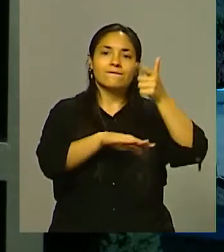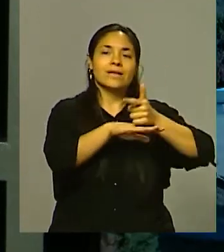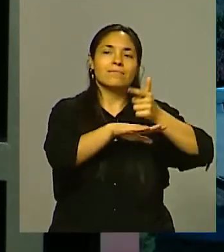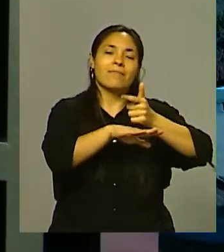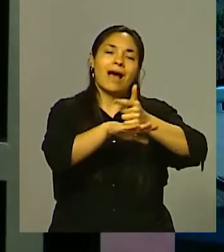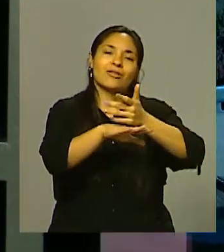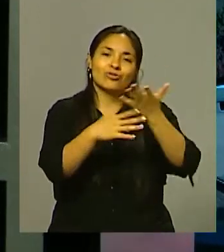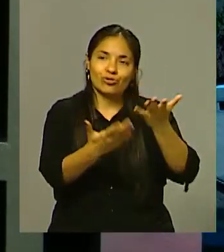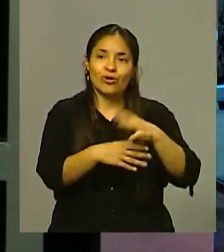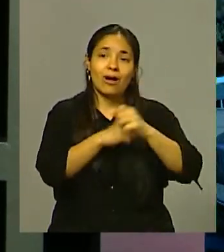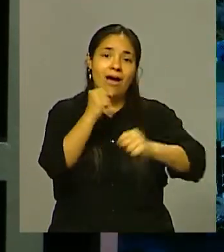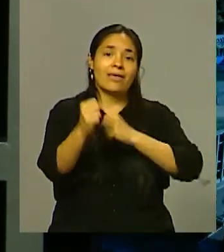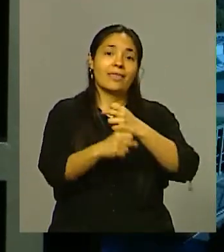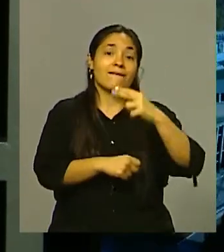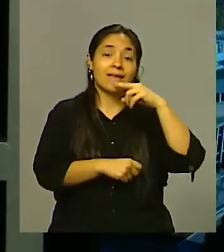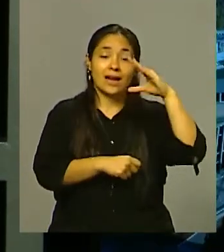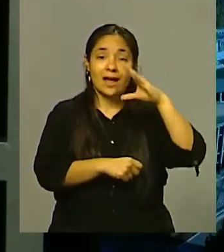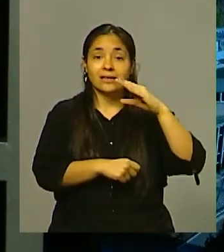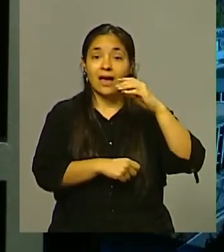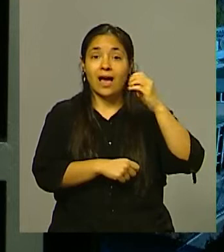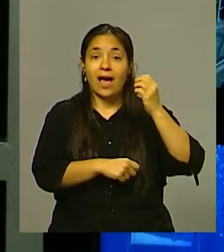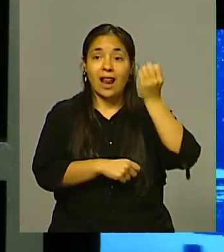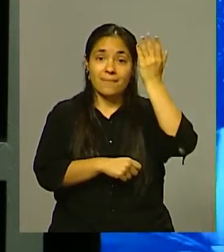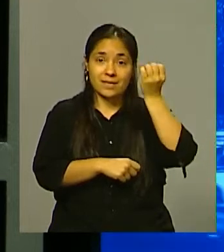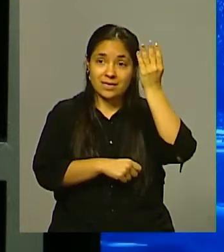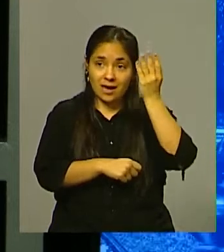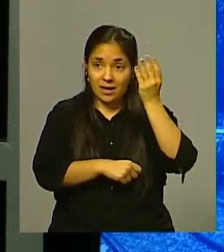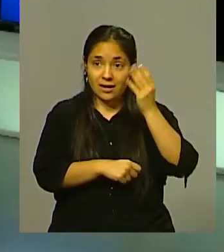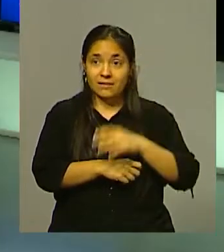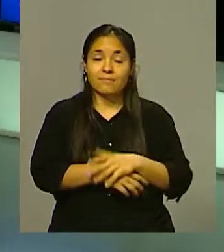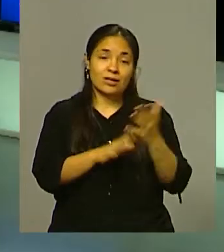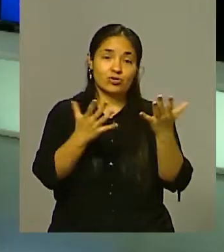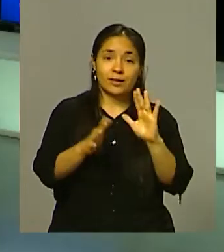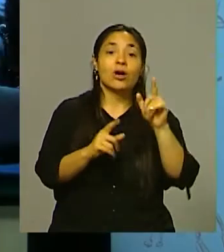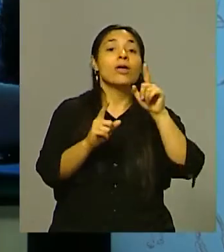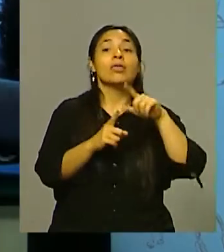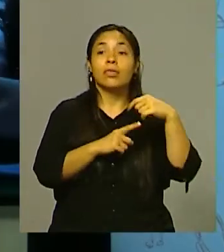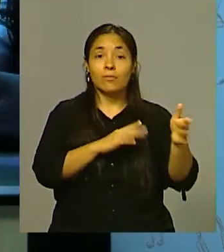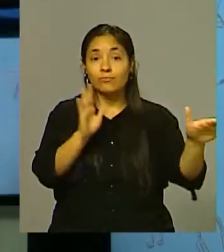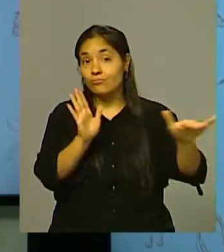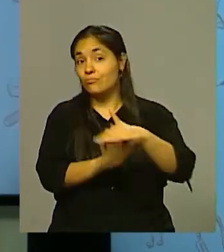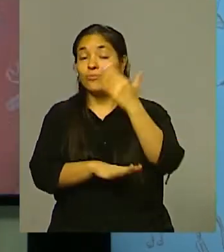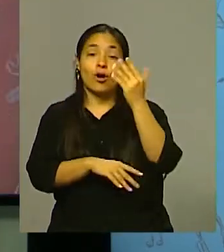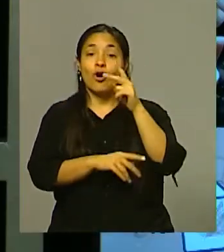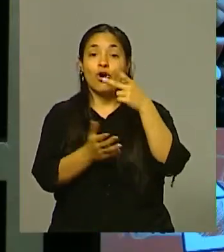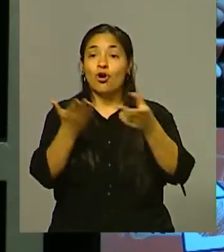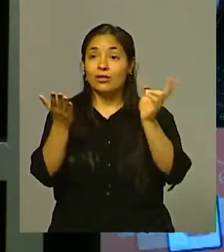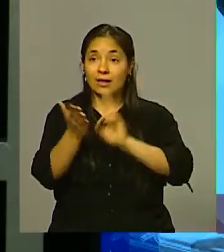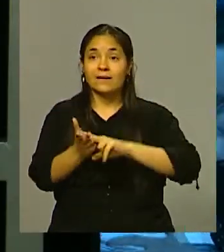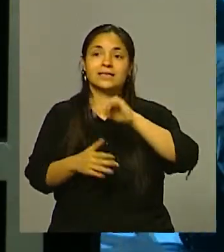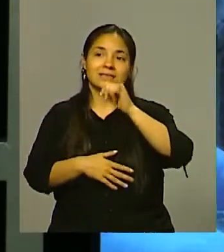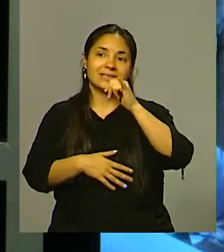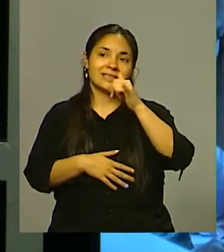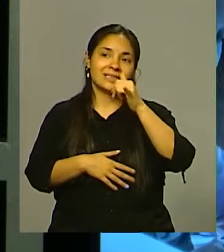y hasta el viernes por la mañana estaremos en Mendoza. Y después de vuelta a tus pagos, a tu casa. Claro,